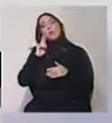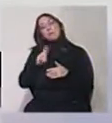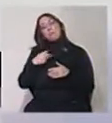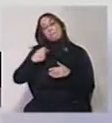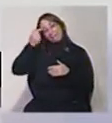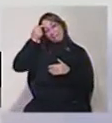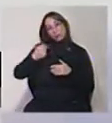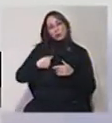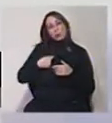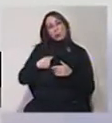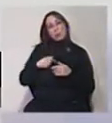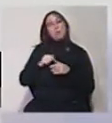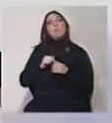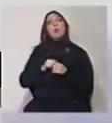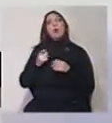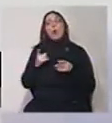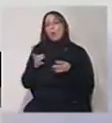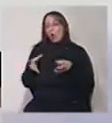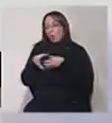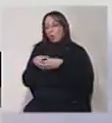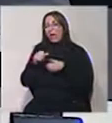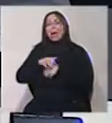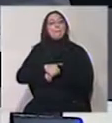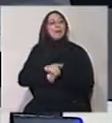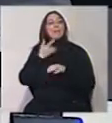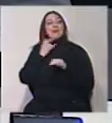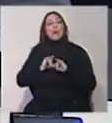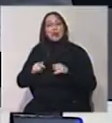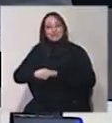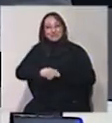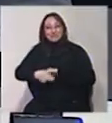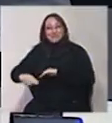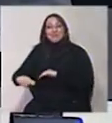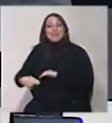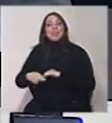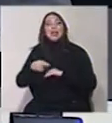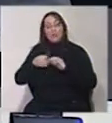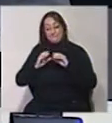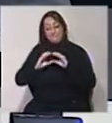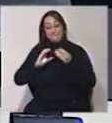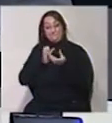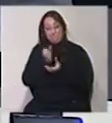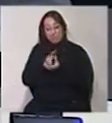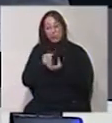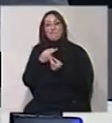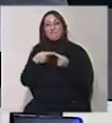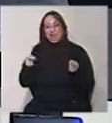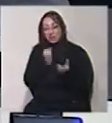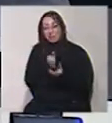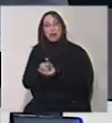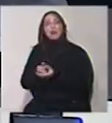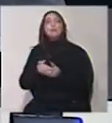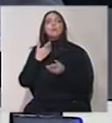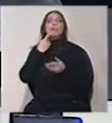como un grupo de amigos que se juntan y dicen vamos a jugar a las cartas. El problema es que los mazos de cartas, que son varios, de